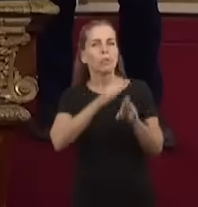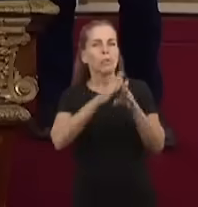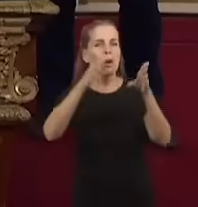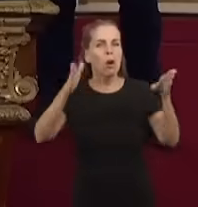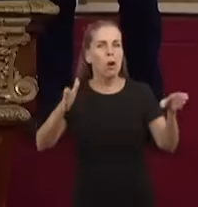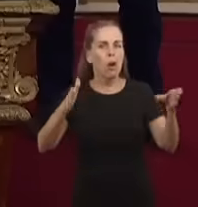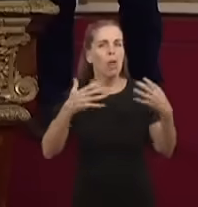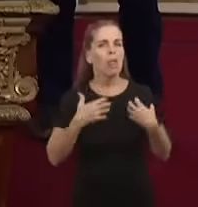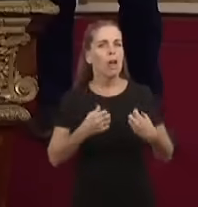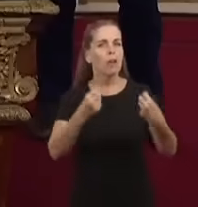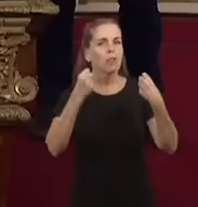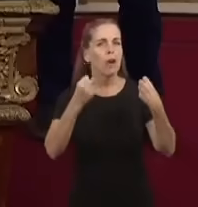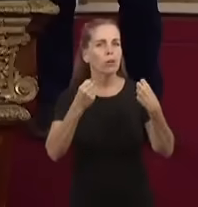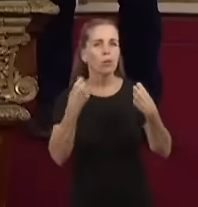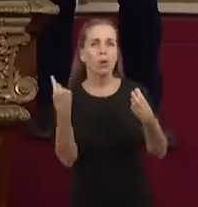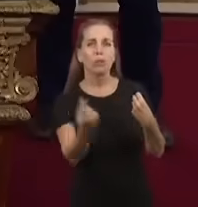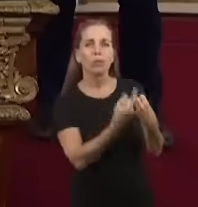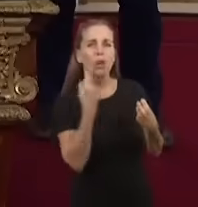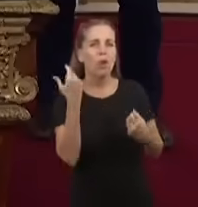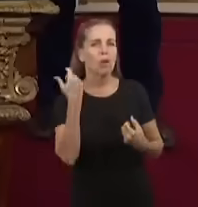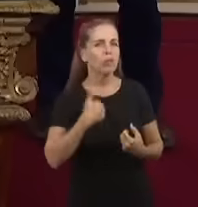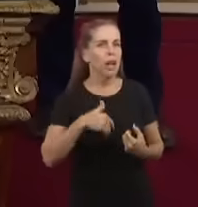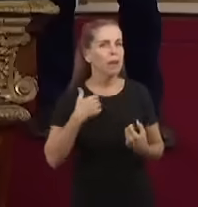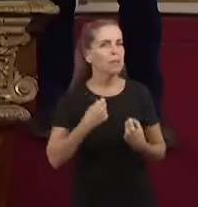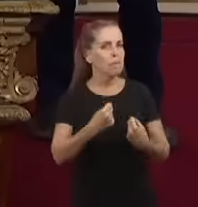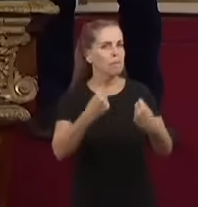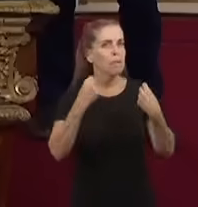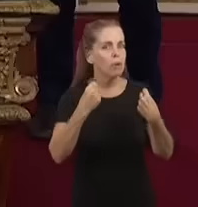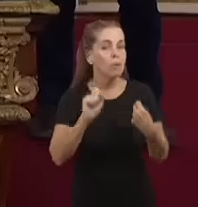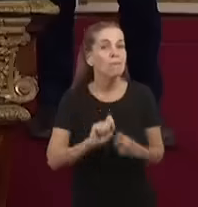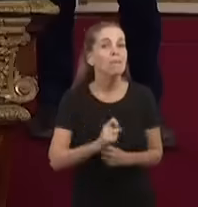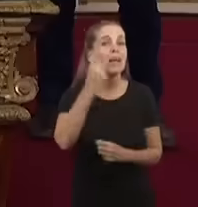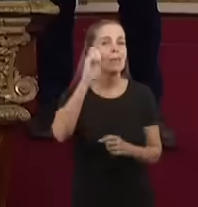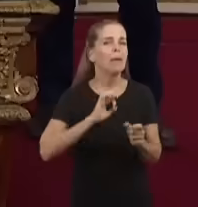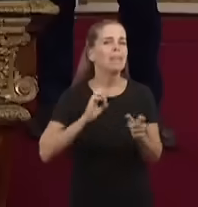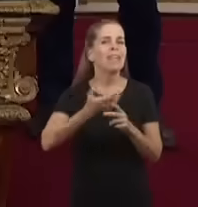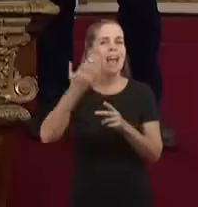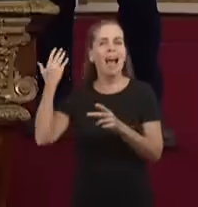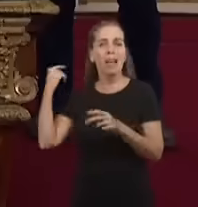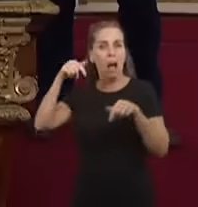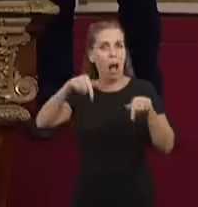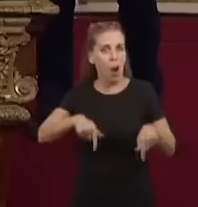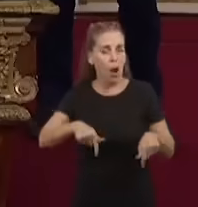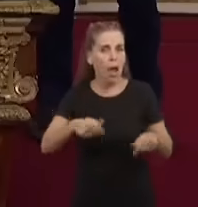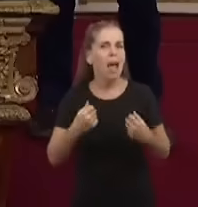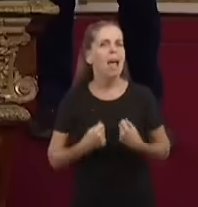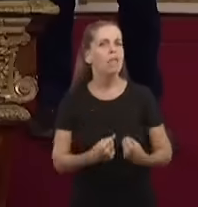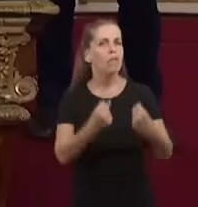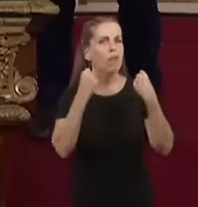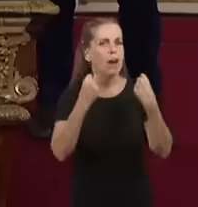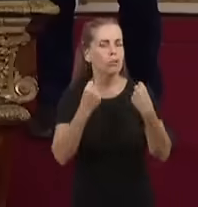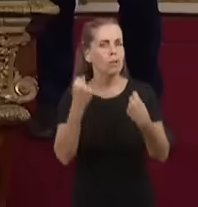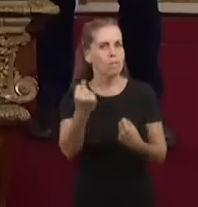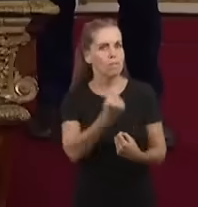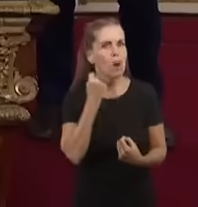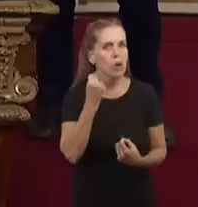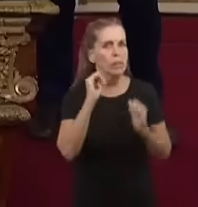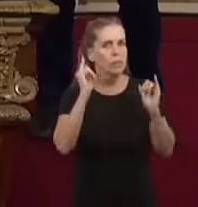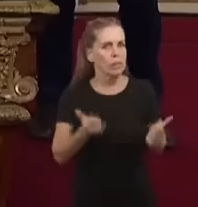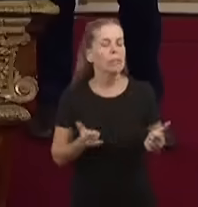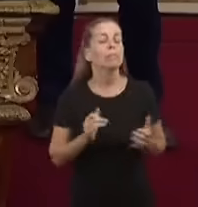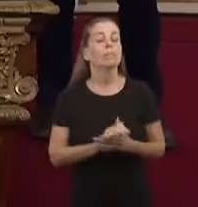que los argentinos estamos haciendo y por primera vez en mucho tiempo esta vez el esfuerzo va a valer la pena en